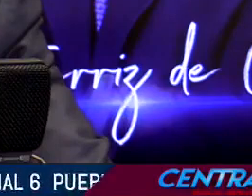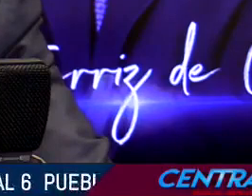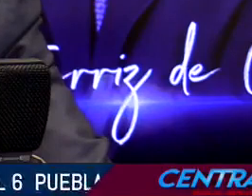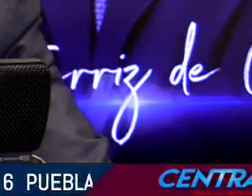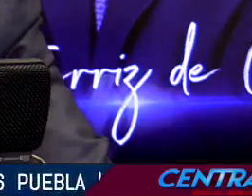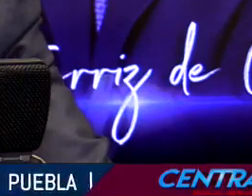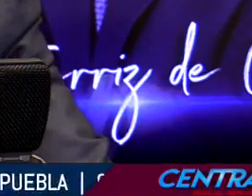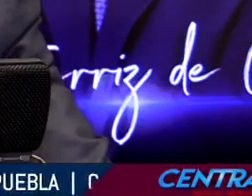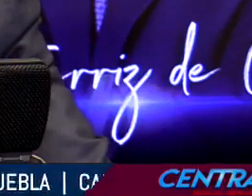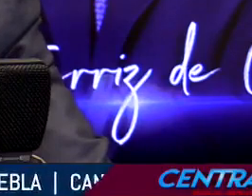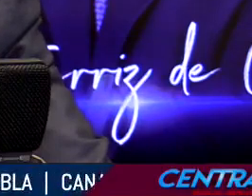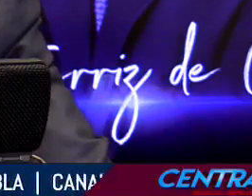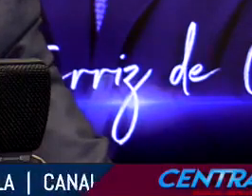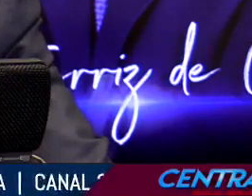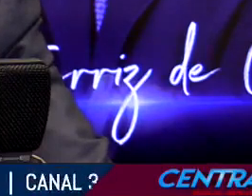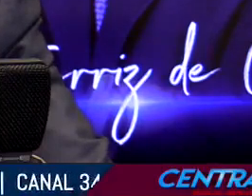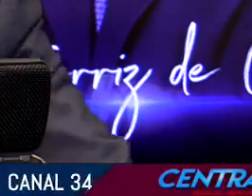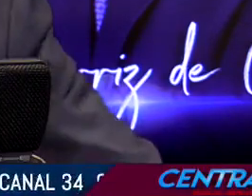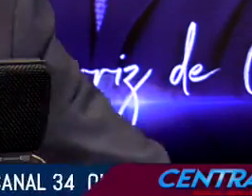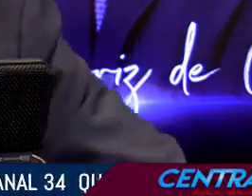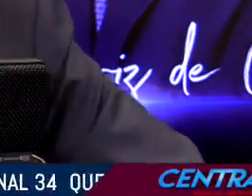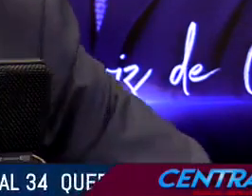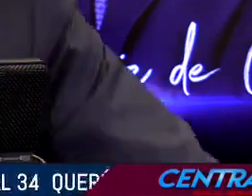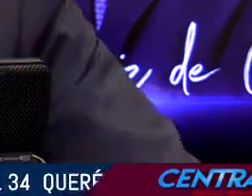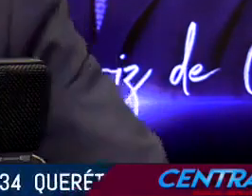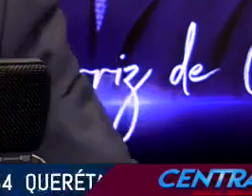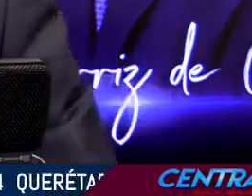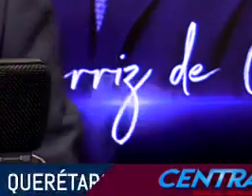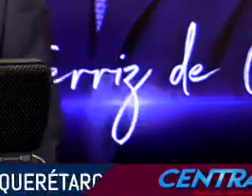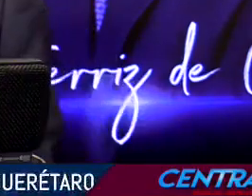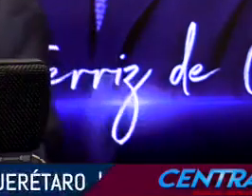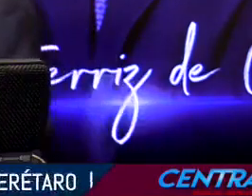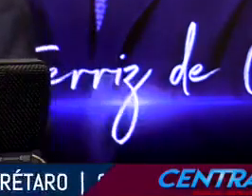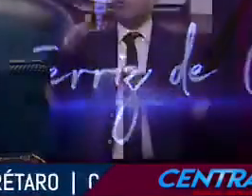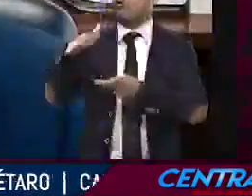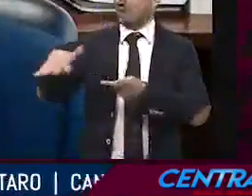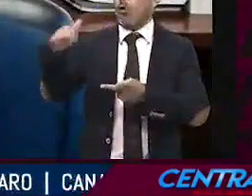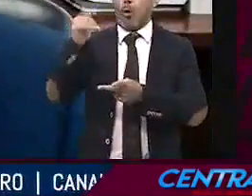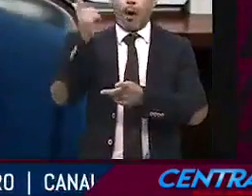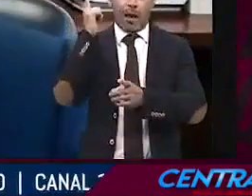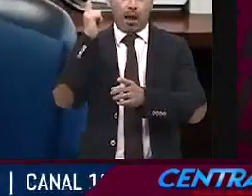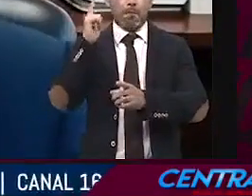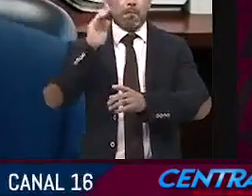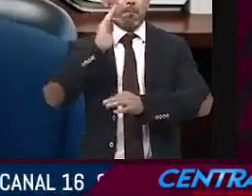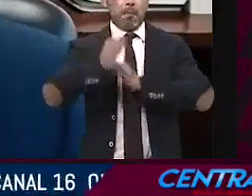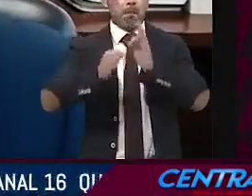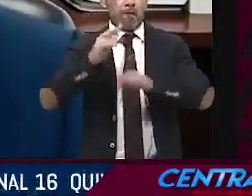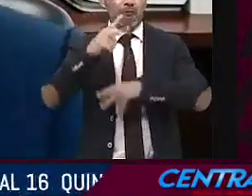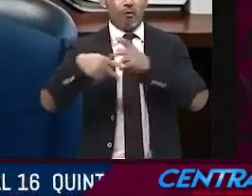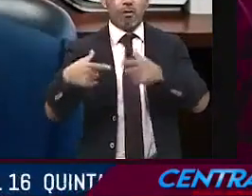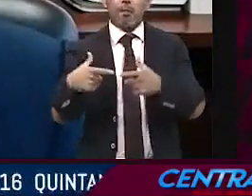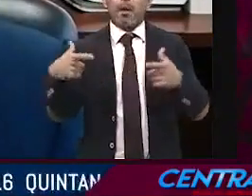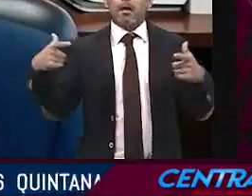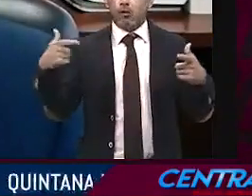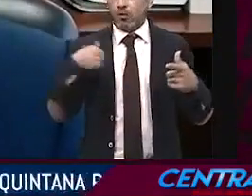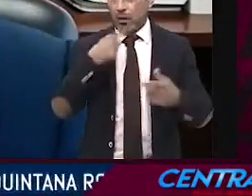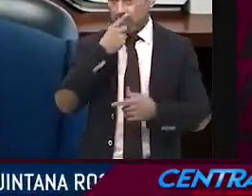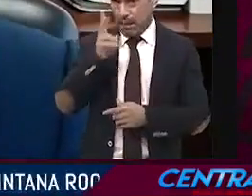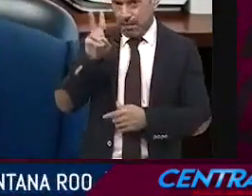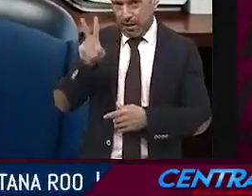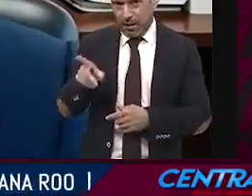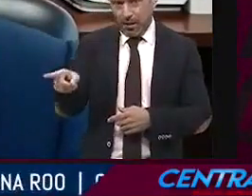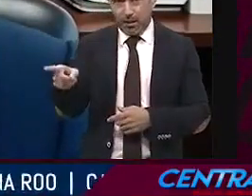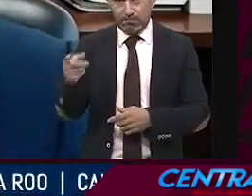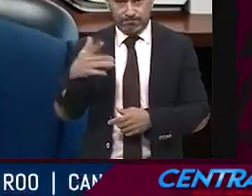está protagonizando un impresionante sabotaje, le llamó. Y la verdad sí lamento mucho el tono, lo digo con mucha